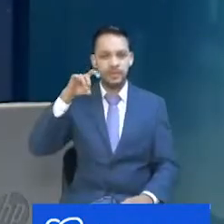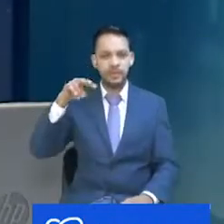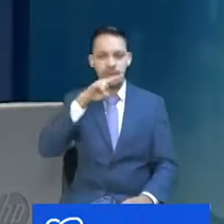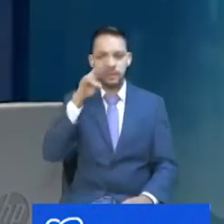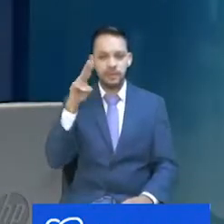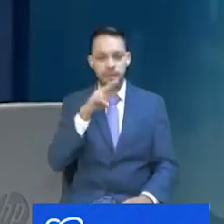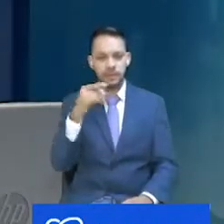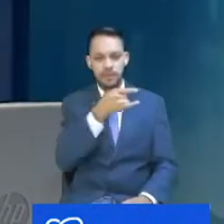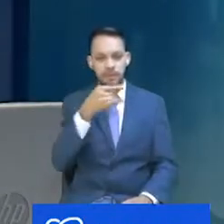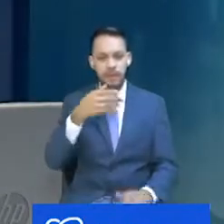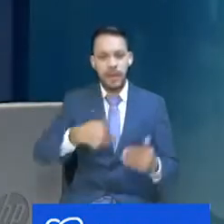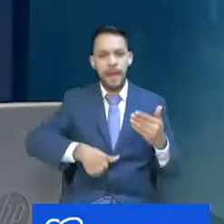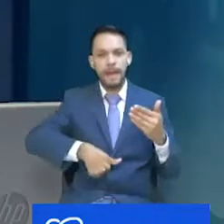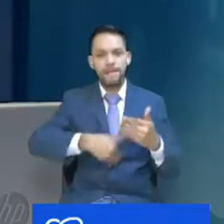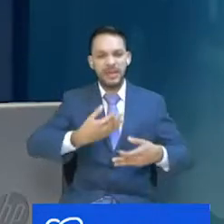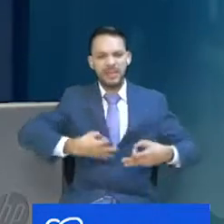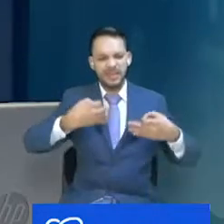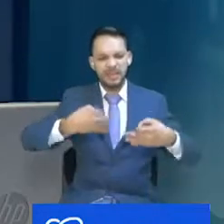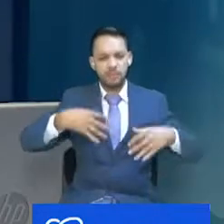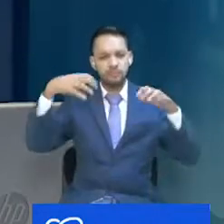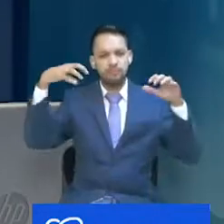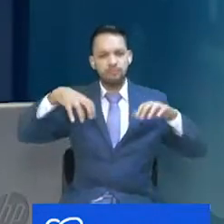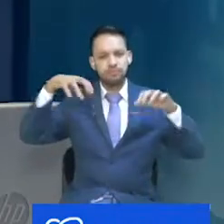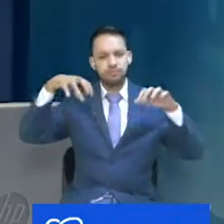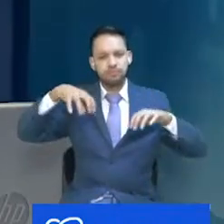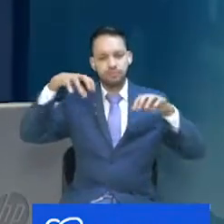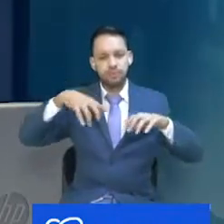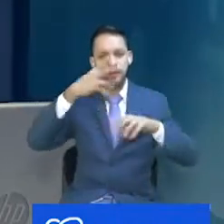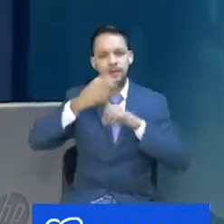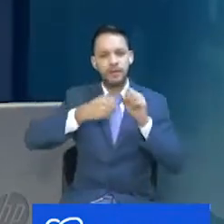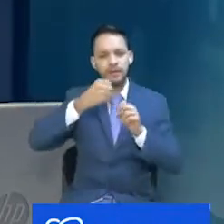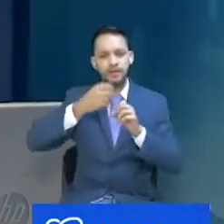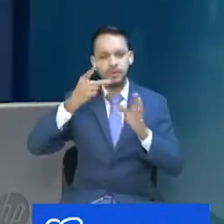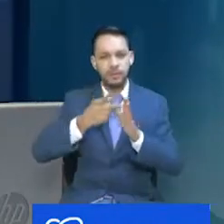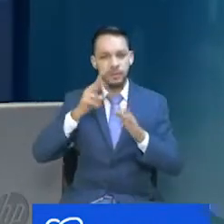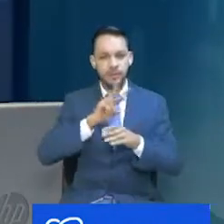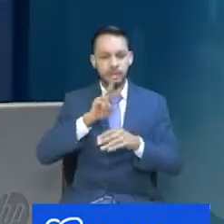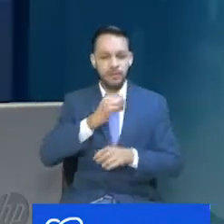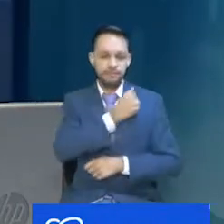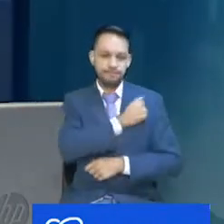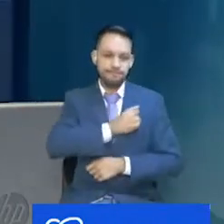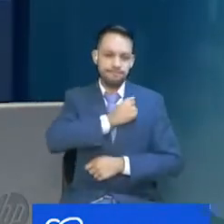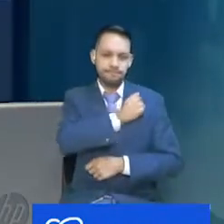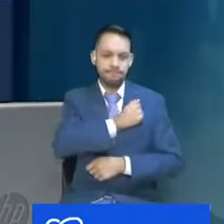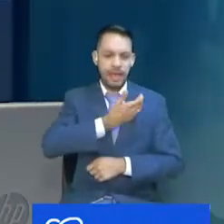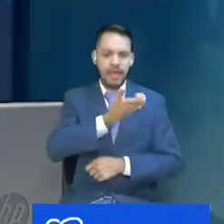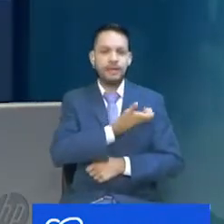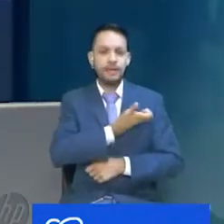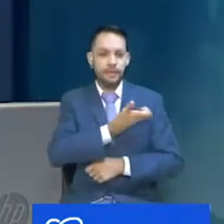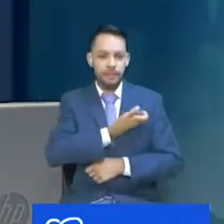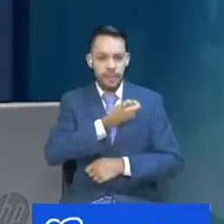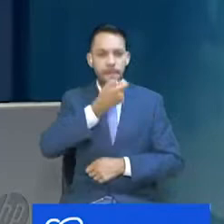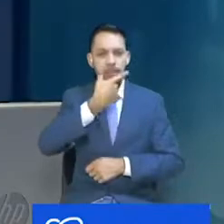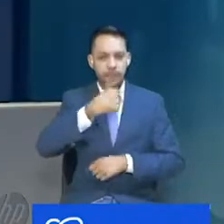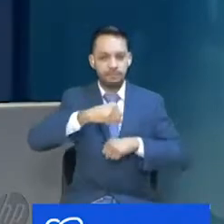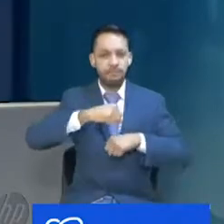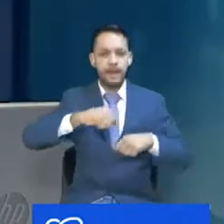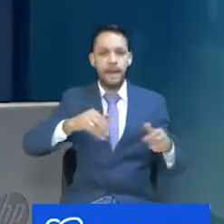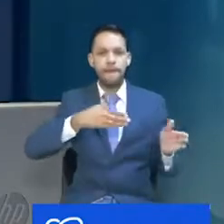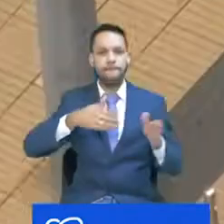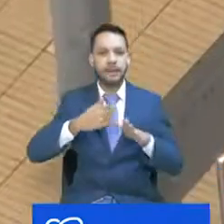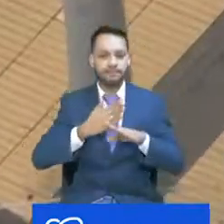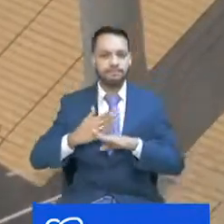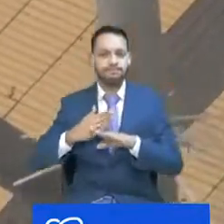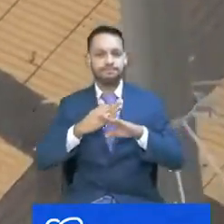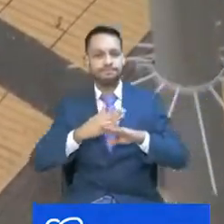oficial la primera temporada de lluvias del 2022 razón por la que pidió a las autoridades locales activar planes de contingencia